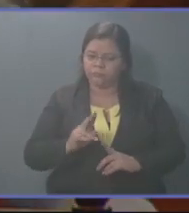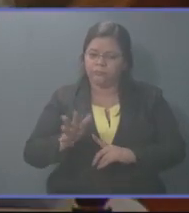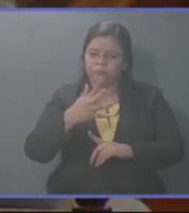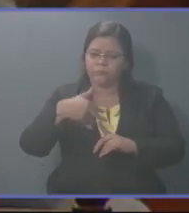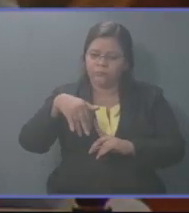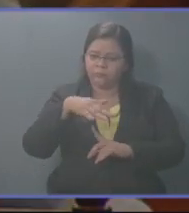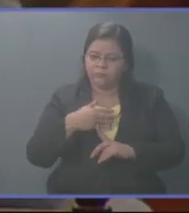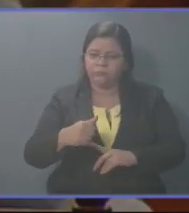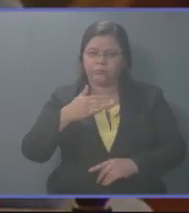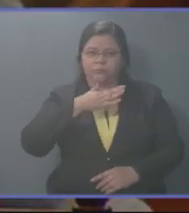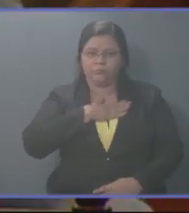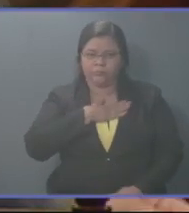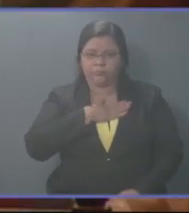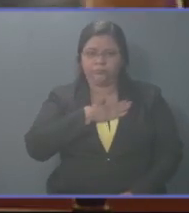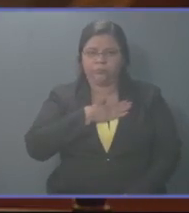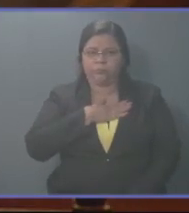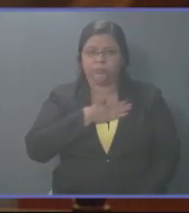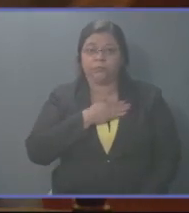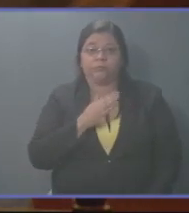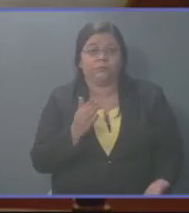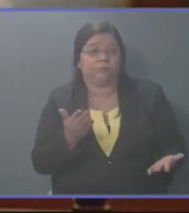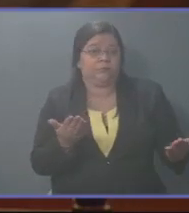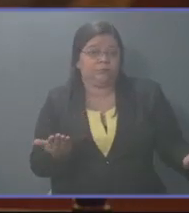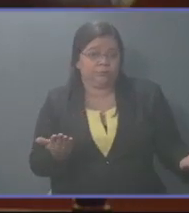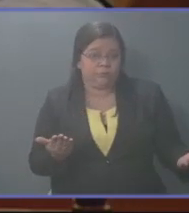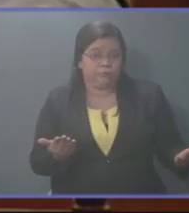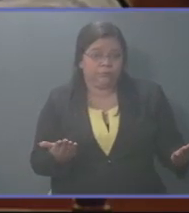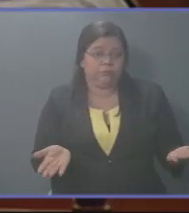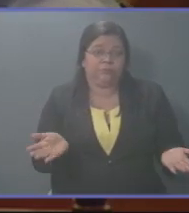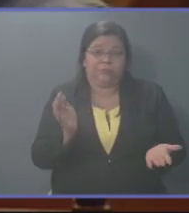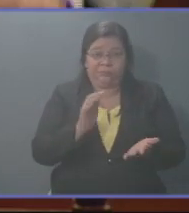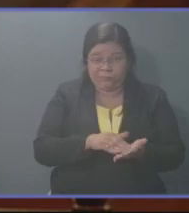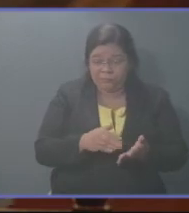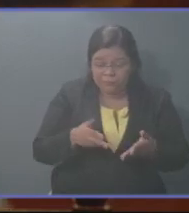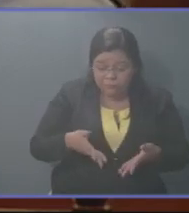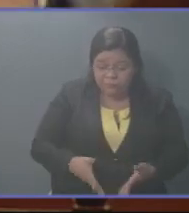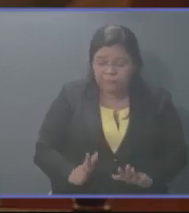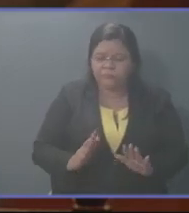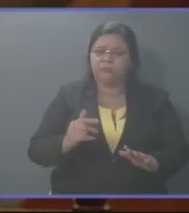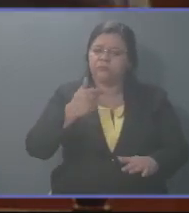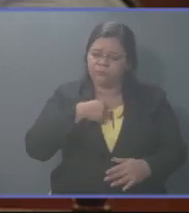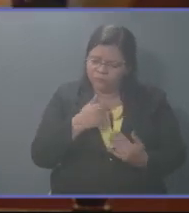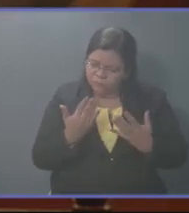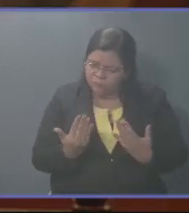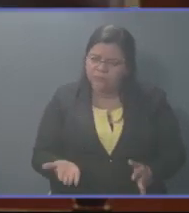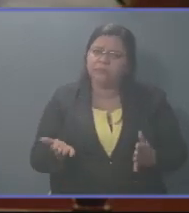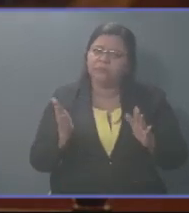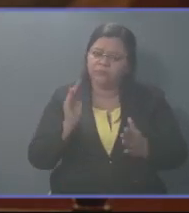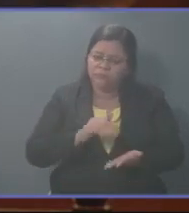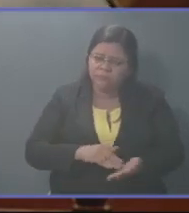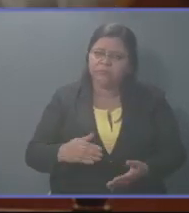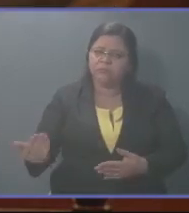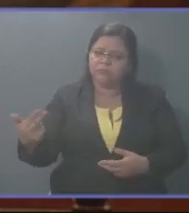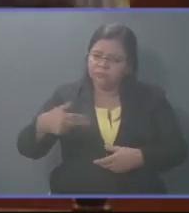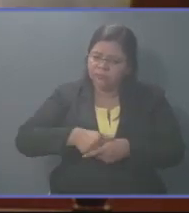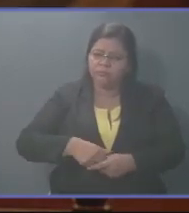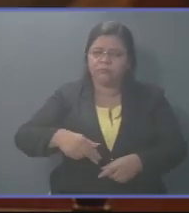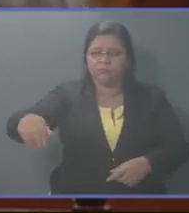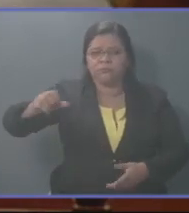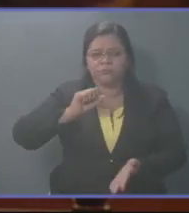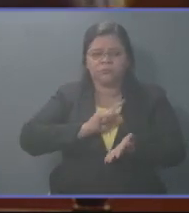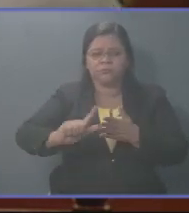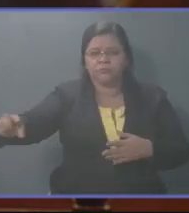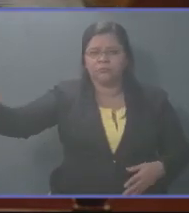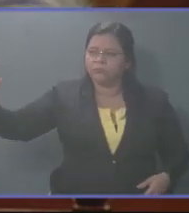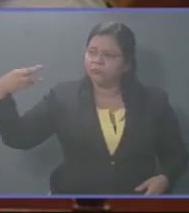momento, porque si volvieran a nacer, volvería a ingresar a la escuela militar Capitán